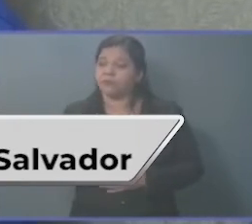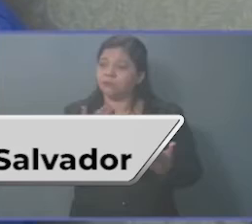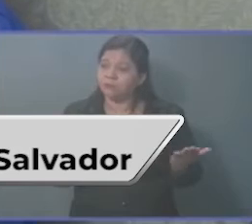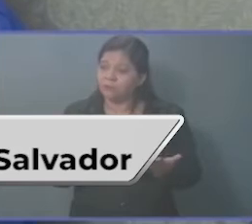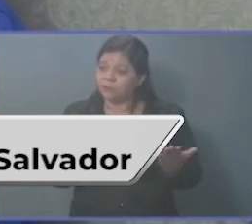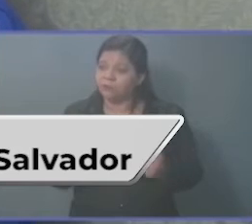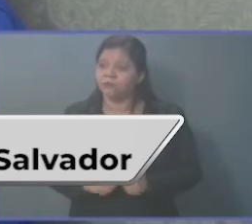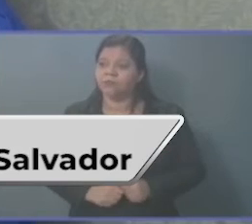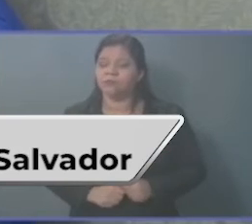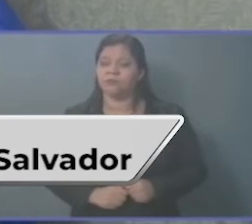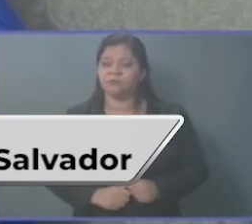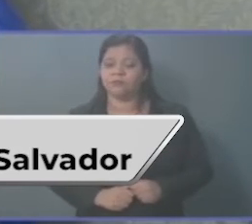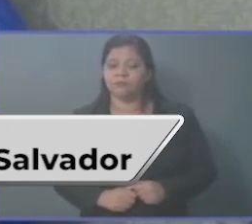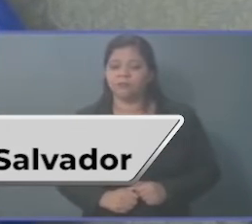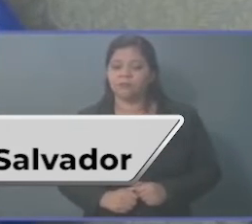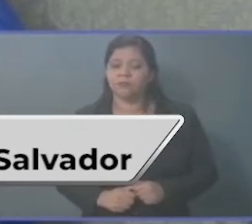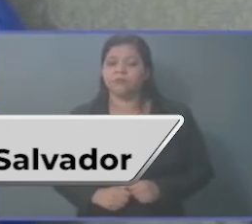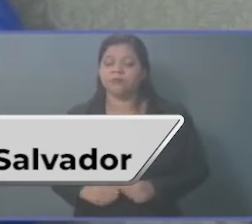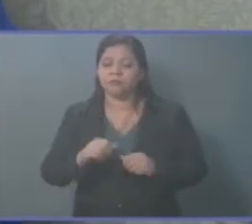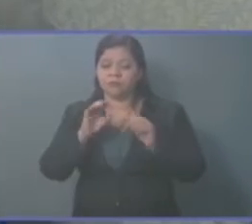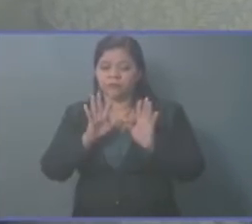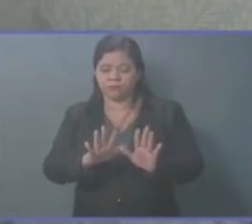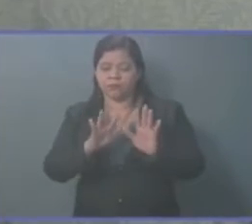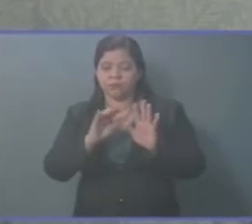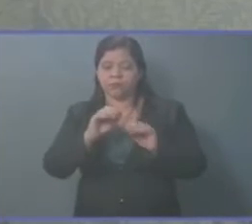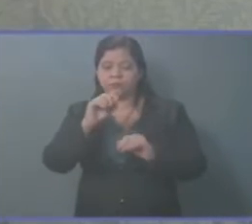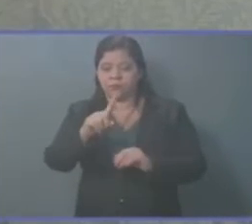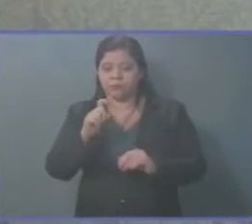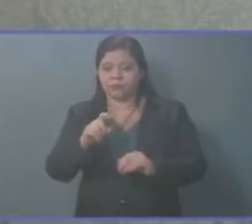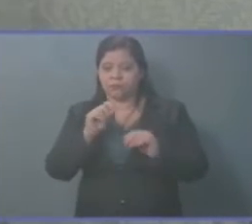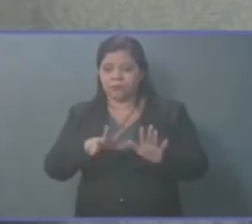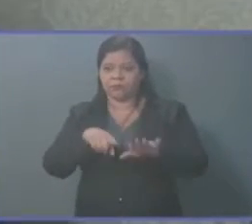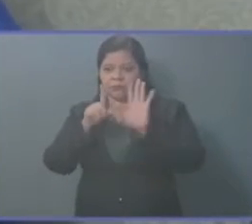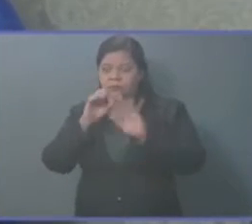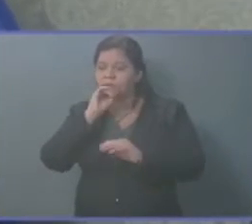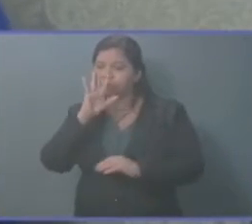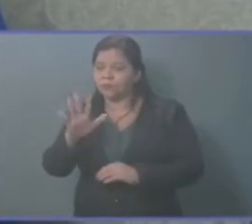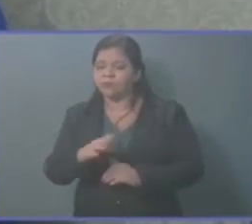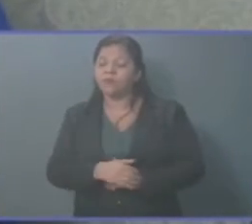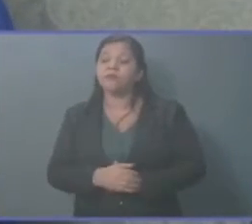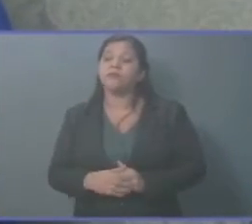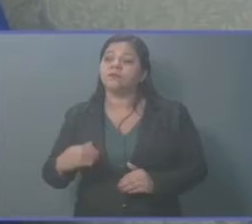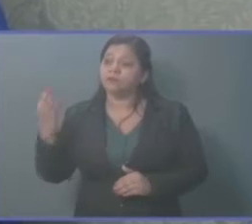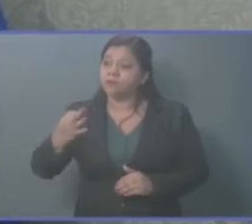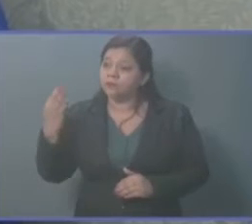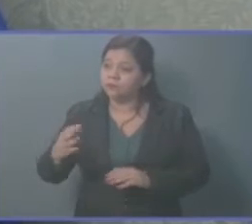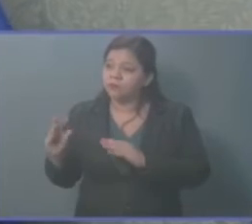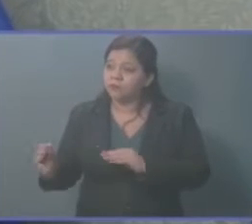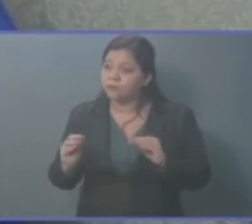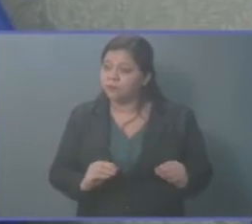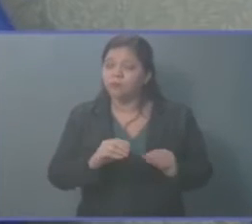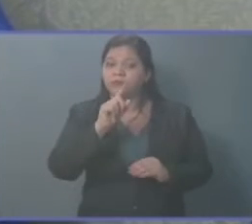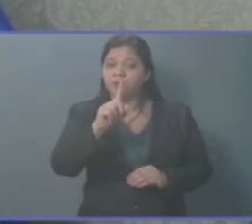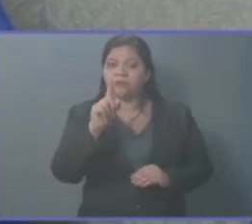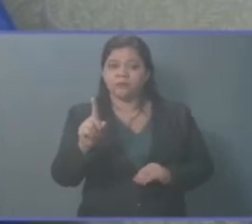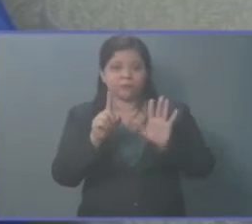hacerlo. Son 116, es más, aquí dice que deberá de aplicarse estos